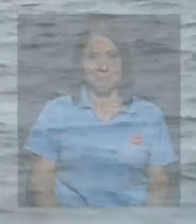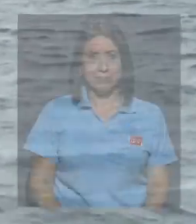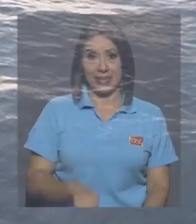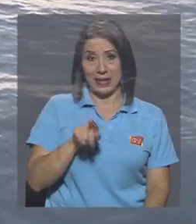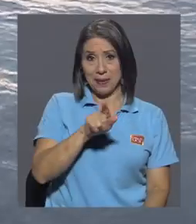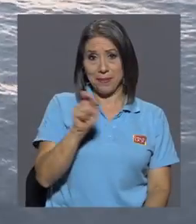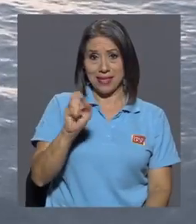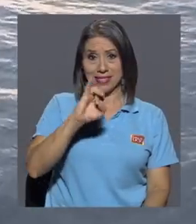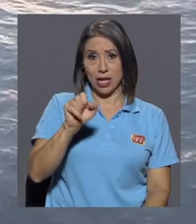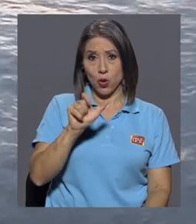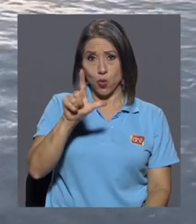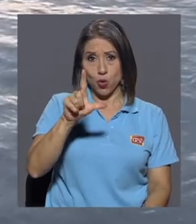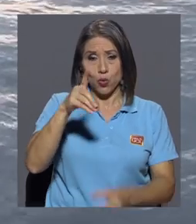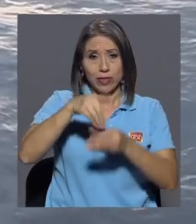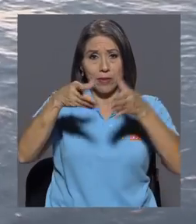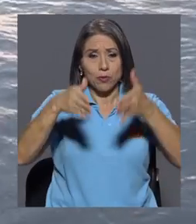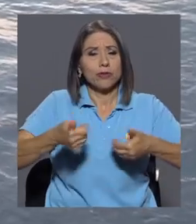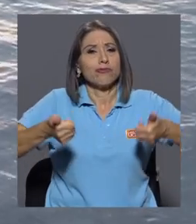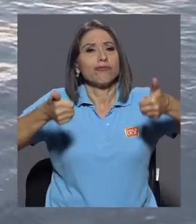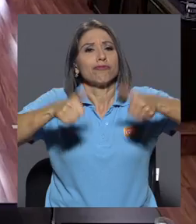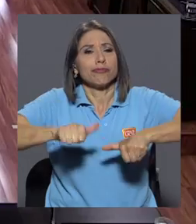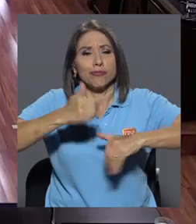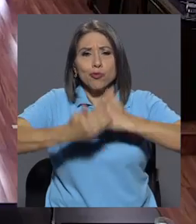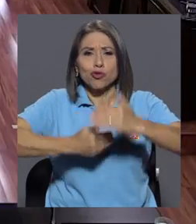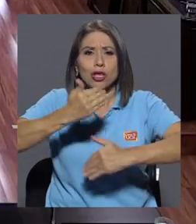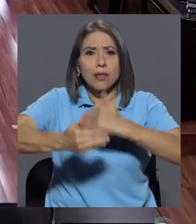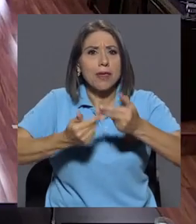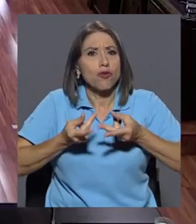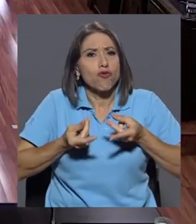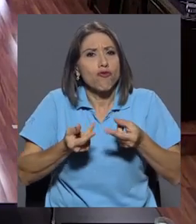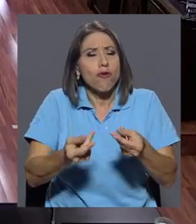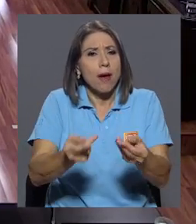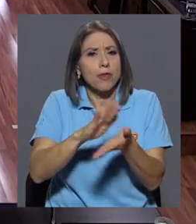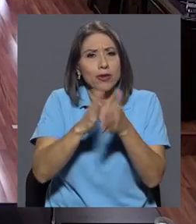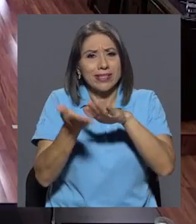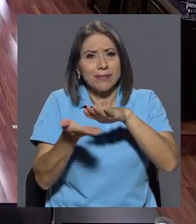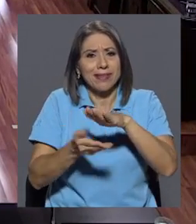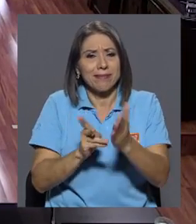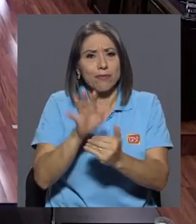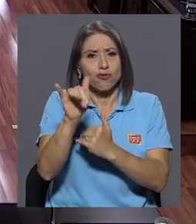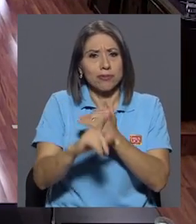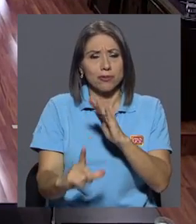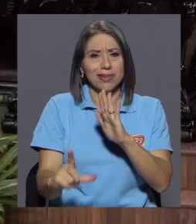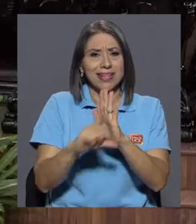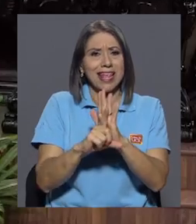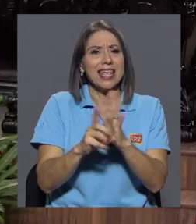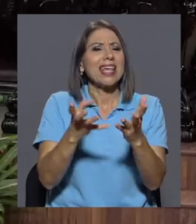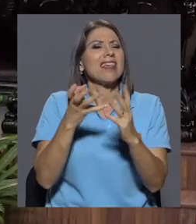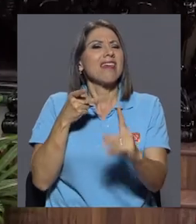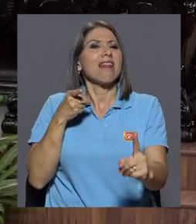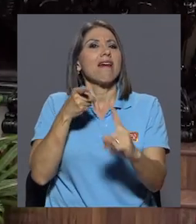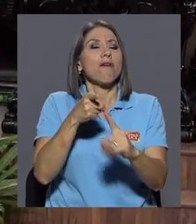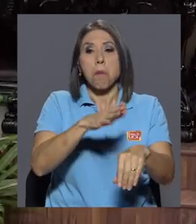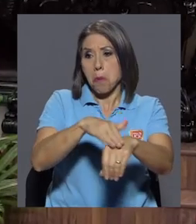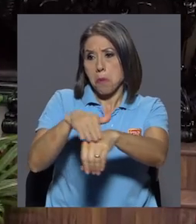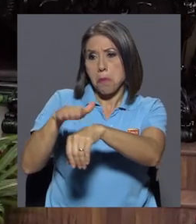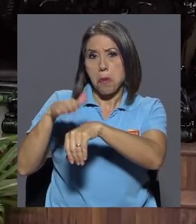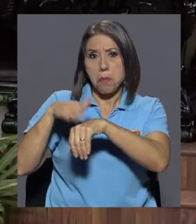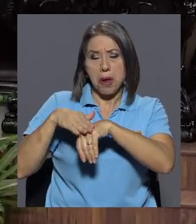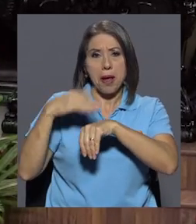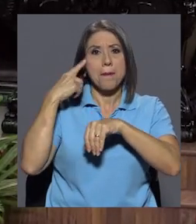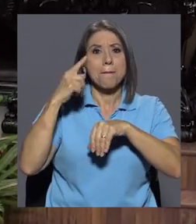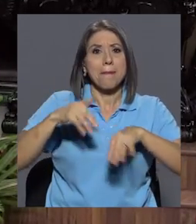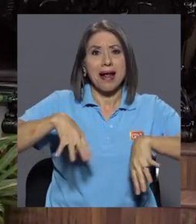Este mes de julio, los diputados aprobaron un procedimiento de vía rápida al expediente del proyecto de ley que pretende conceder licencias para la pesca